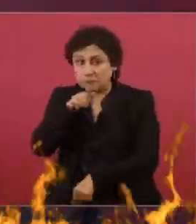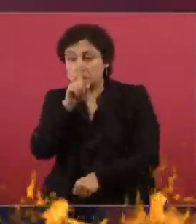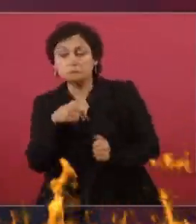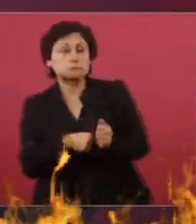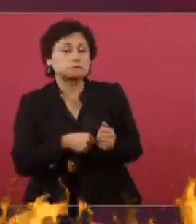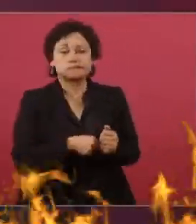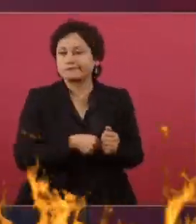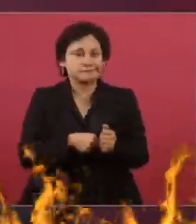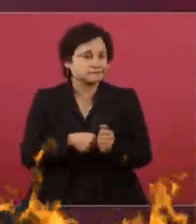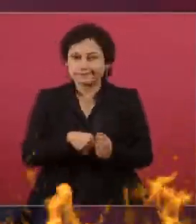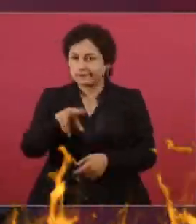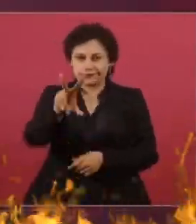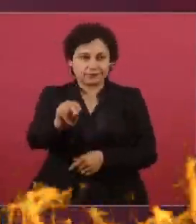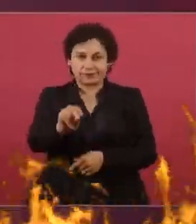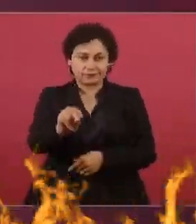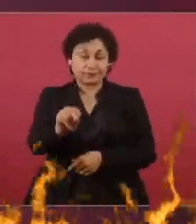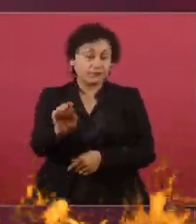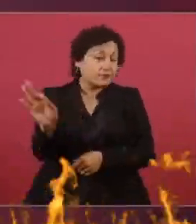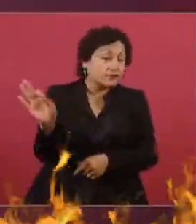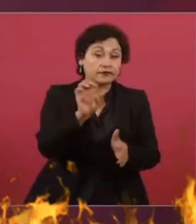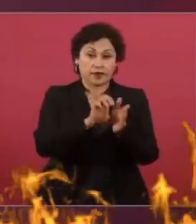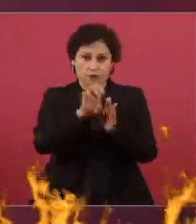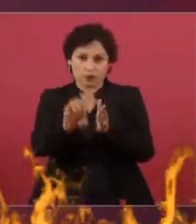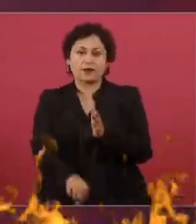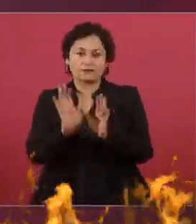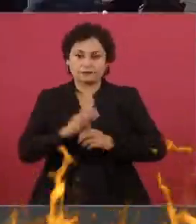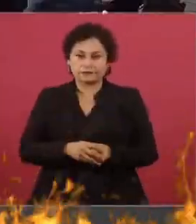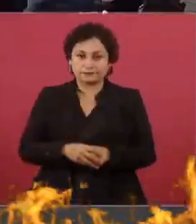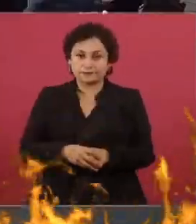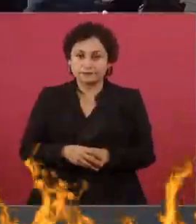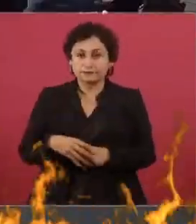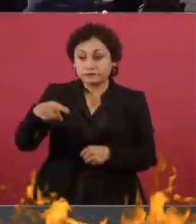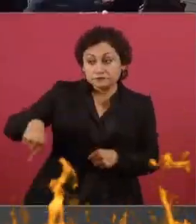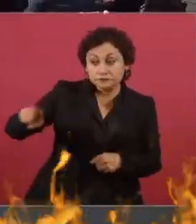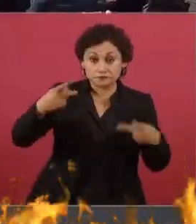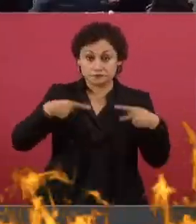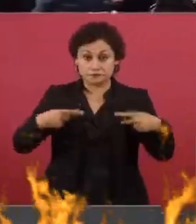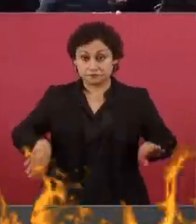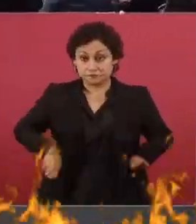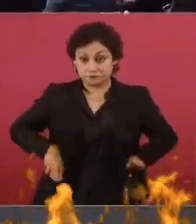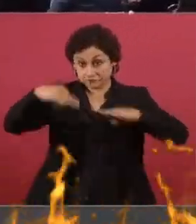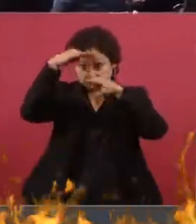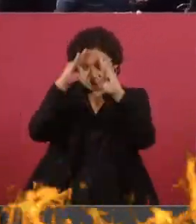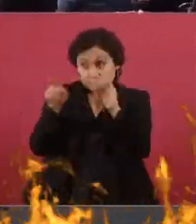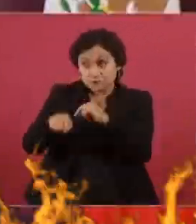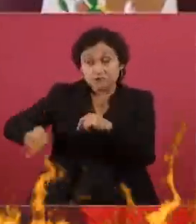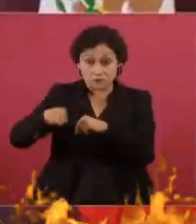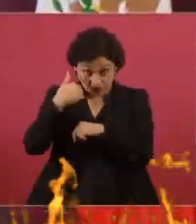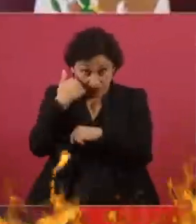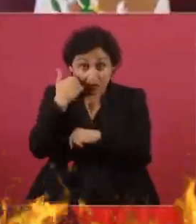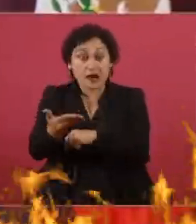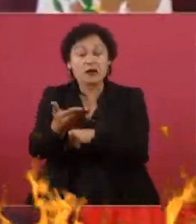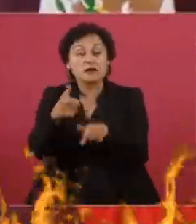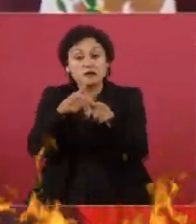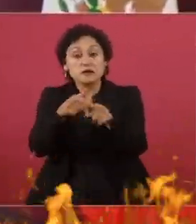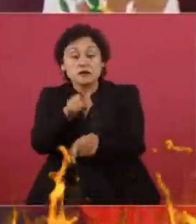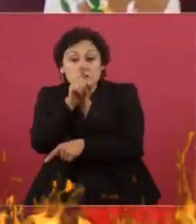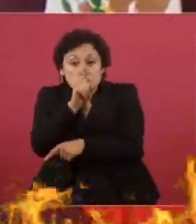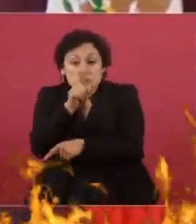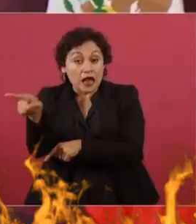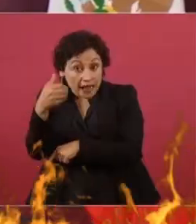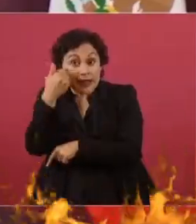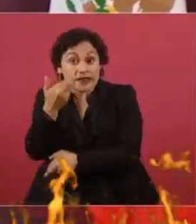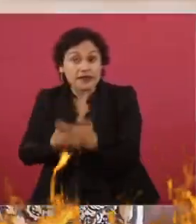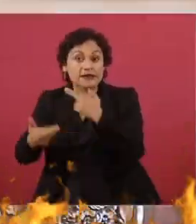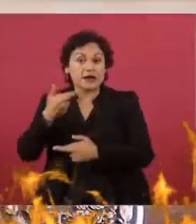Sí este ellos siguen impulsando no el regreso de un sistema